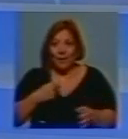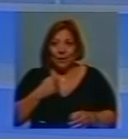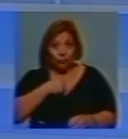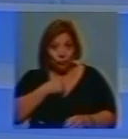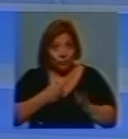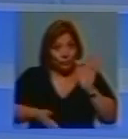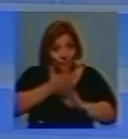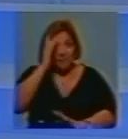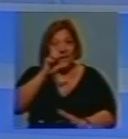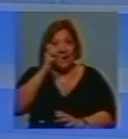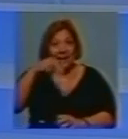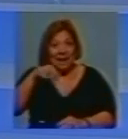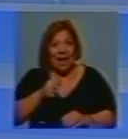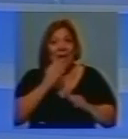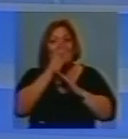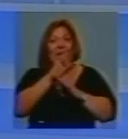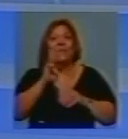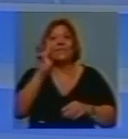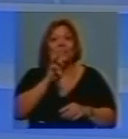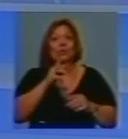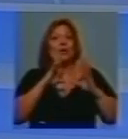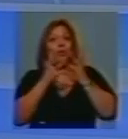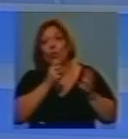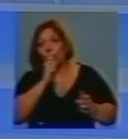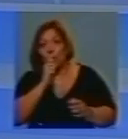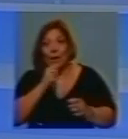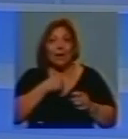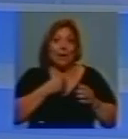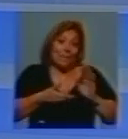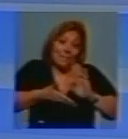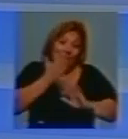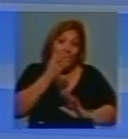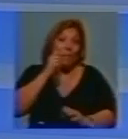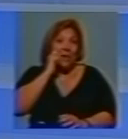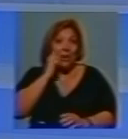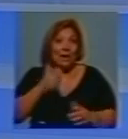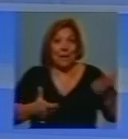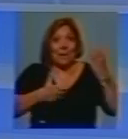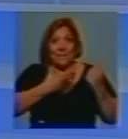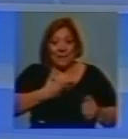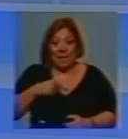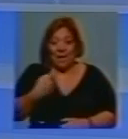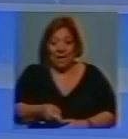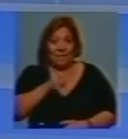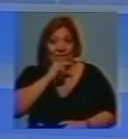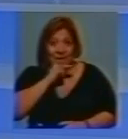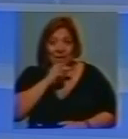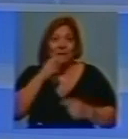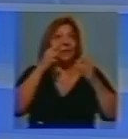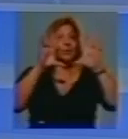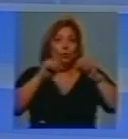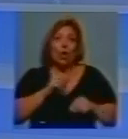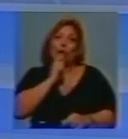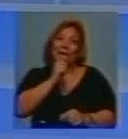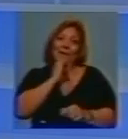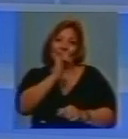a Nacho Lena rumbo a Caracas para cubrir la asunción del presidente Nicolás Maduro el próximo viernes y todo lo que allí acontezca, y estaremos